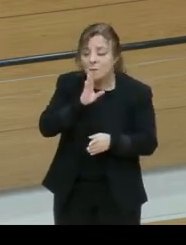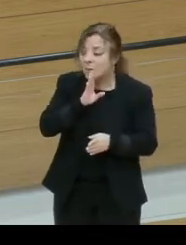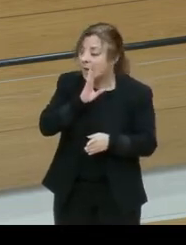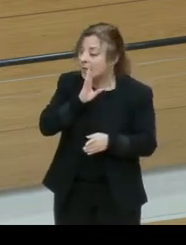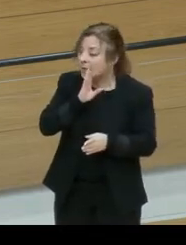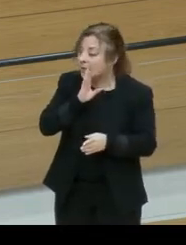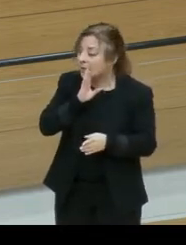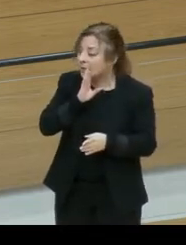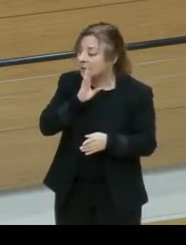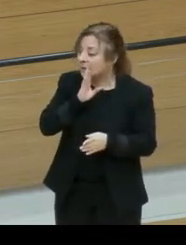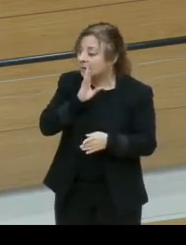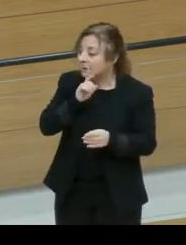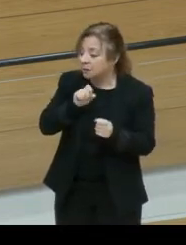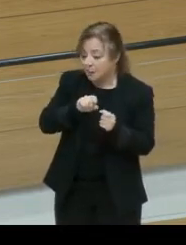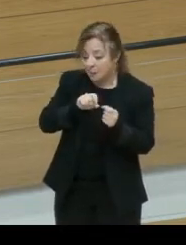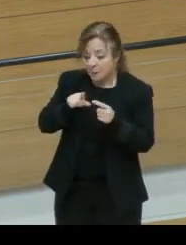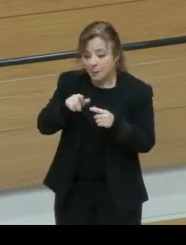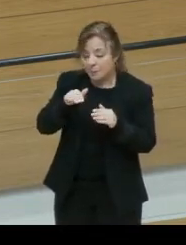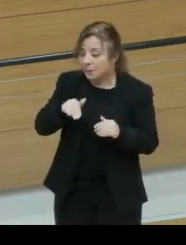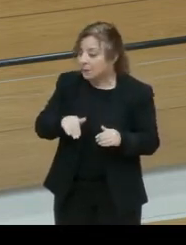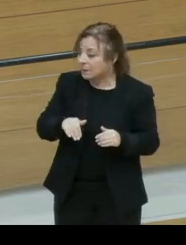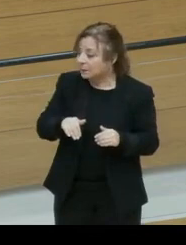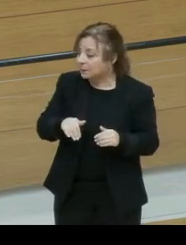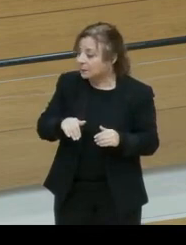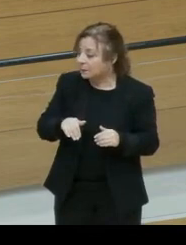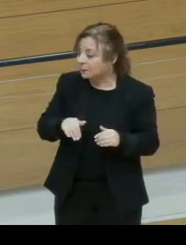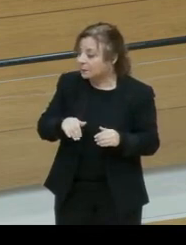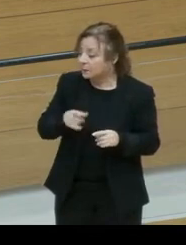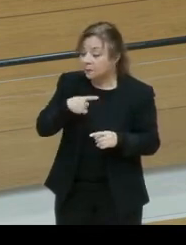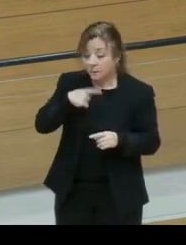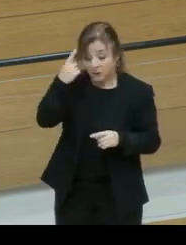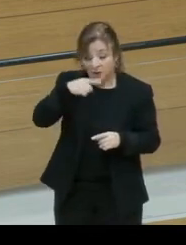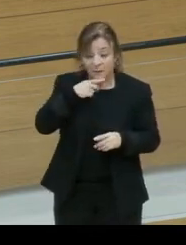mesenquimales, migran menos. ¿Os suena la metástasis?